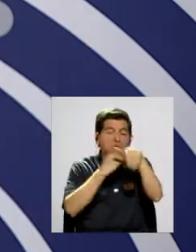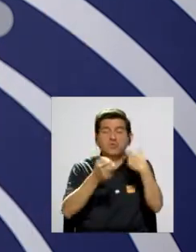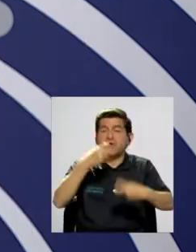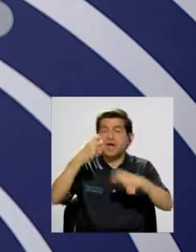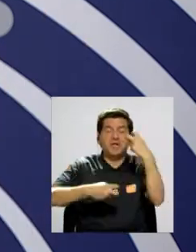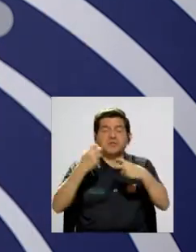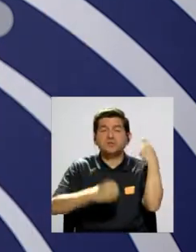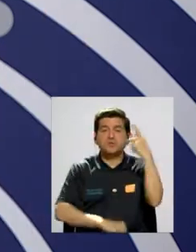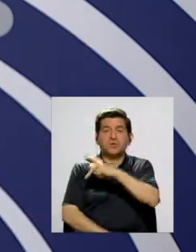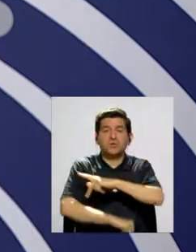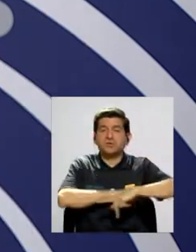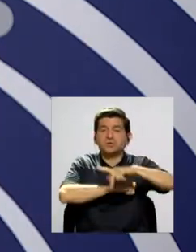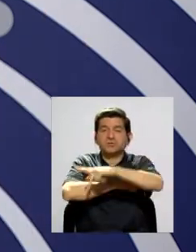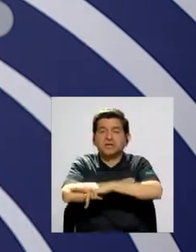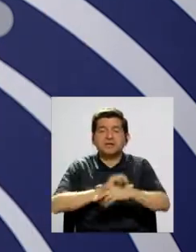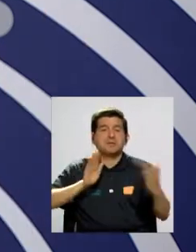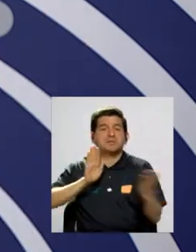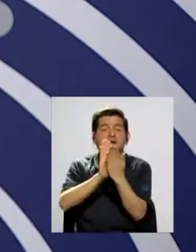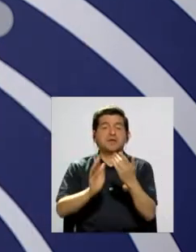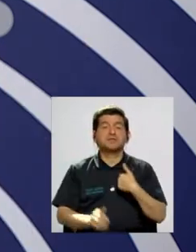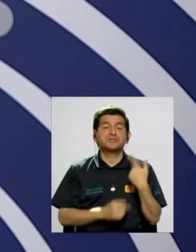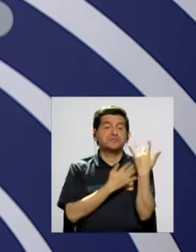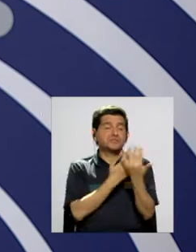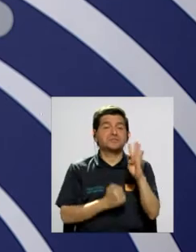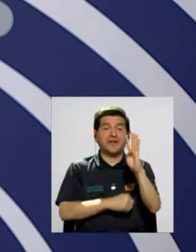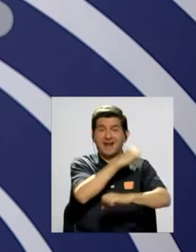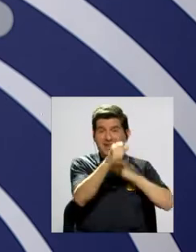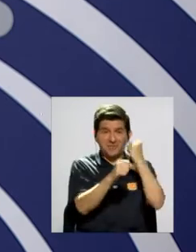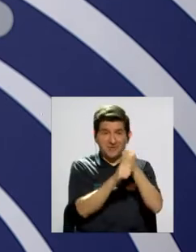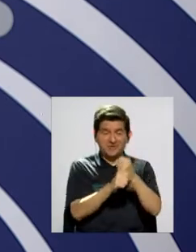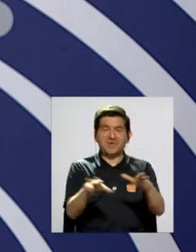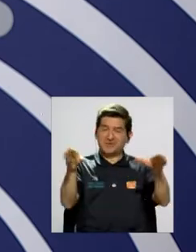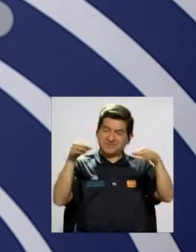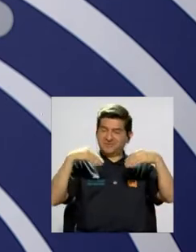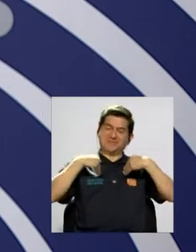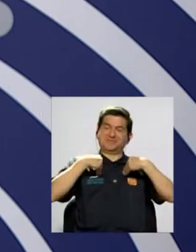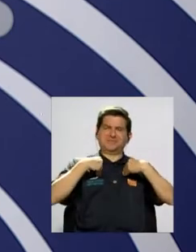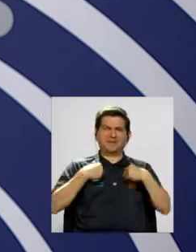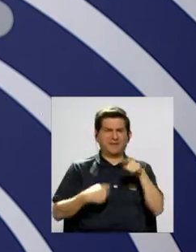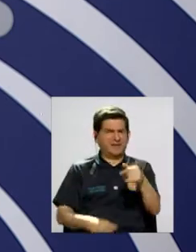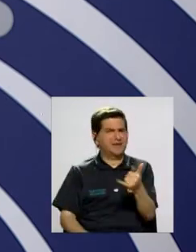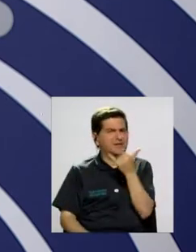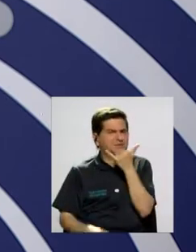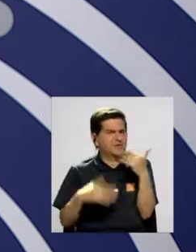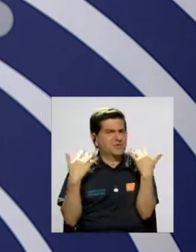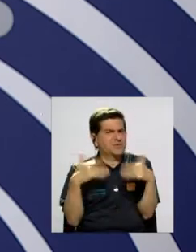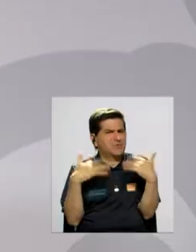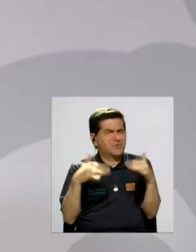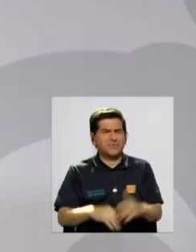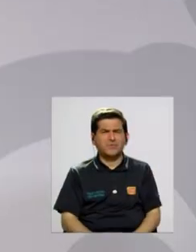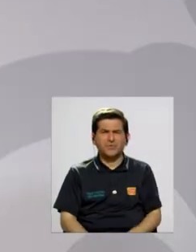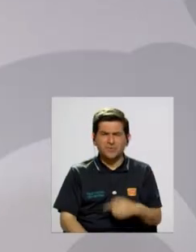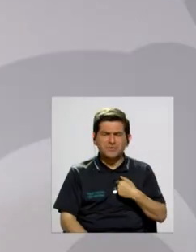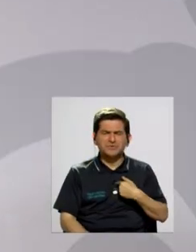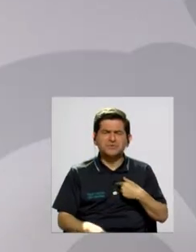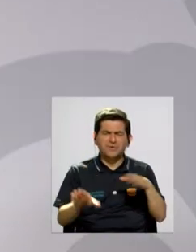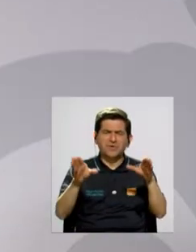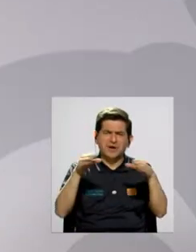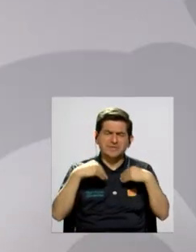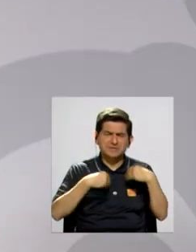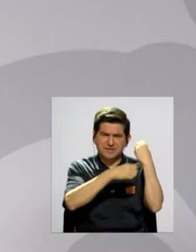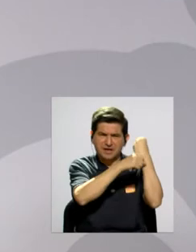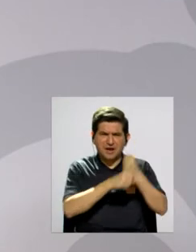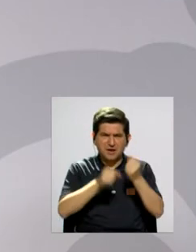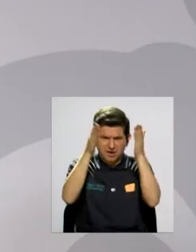este país porque yo estoy esperando a dentro de 4 años para ahora sí asumir. Eso sería un gravísimo error. Yo sí le puedo reconocer al fundador